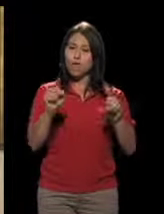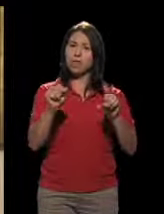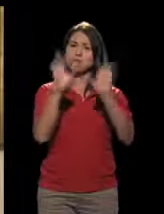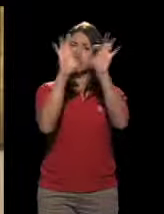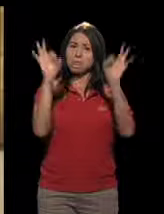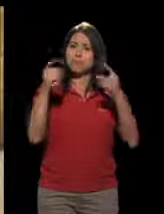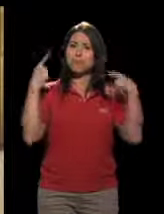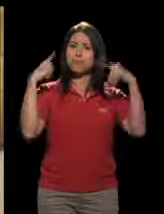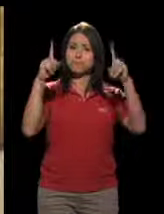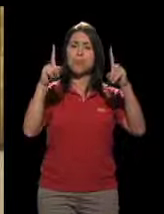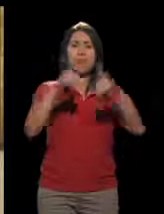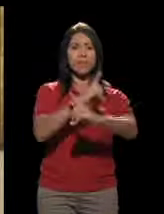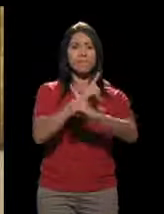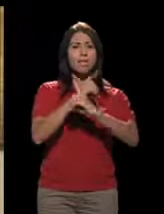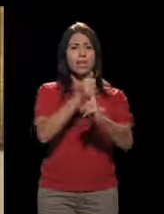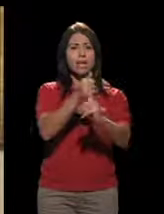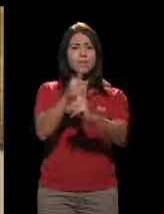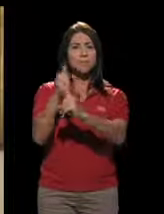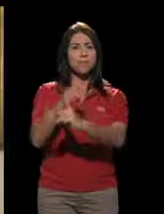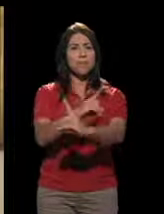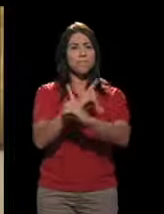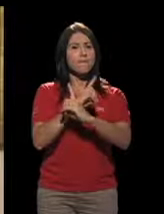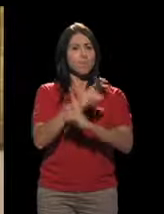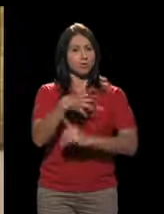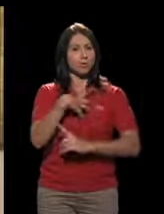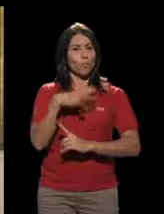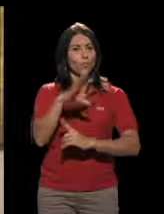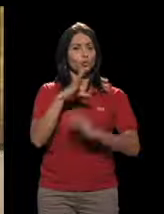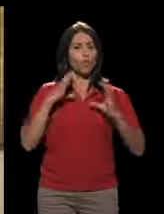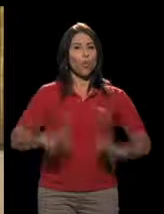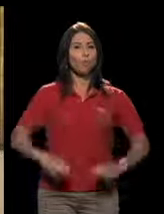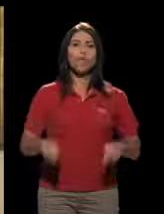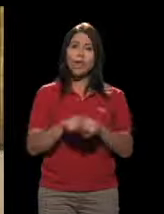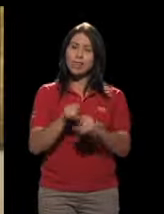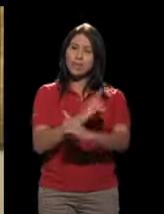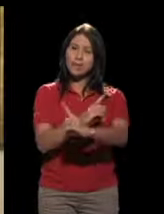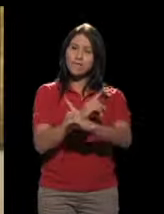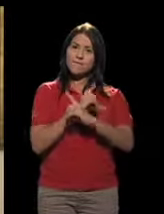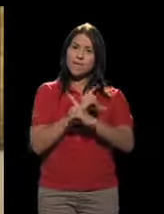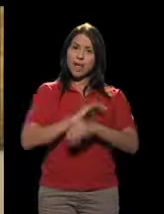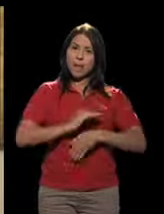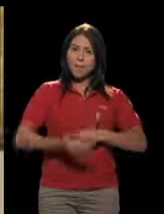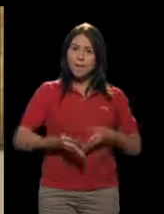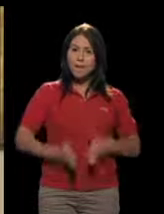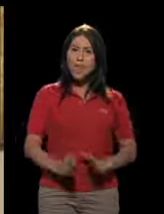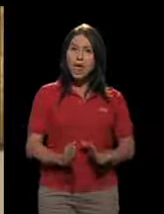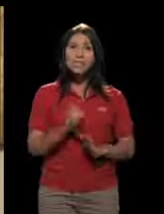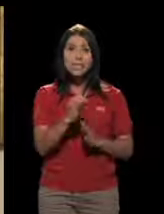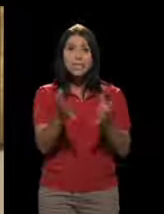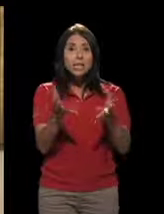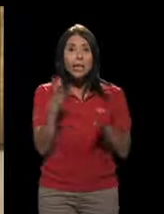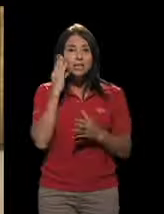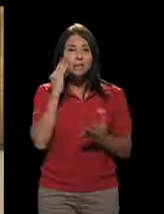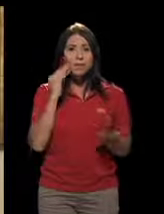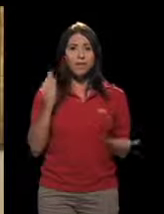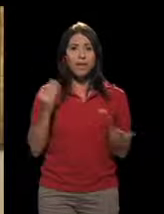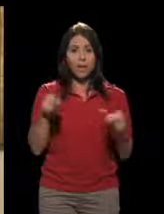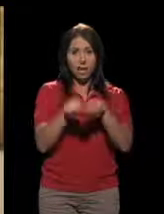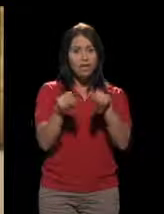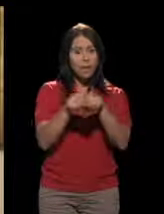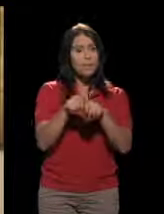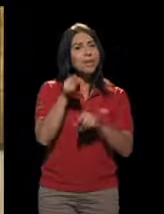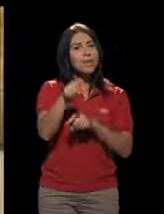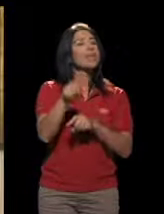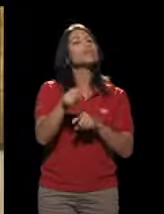que se defiendan a sí mismas, defiendan sus propios cuerpos y además defiendan la maternidad si es un tema que quiere pasar por ellas. Esto también pasa